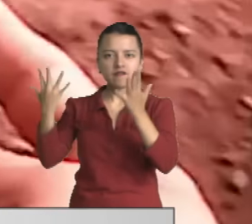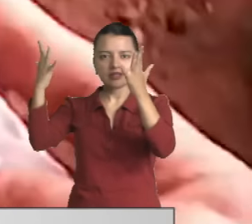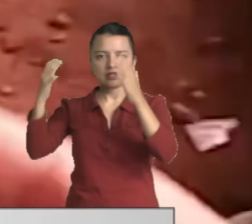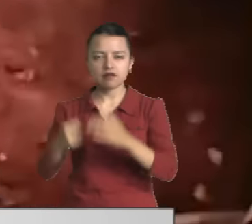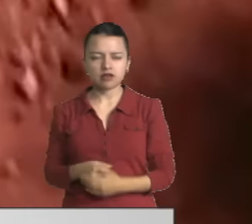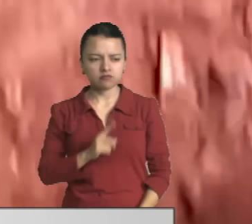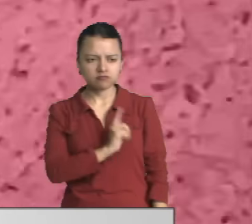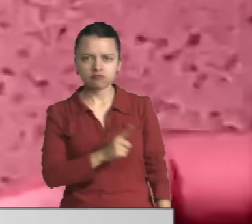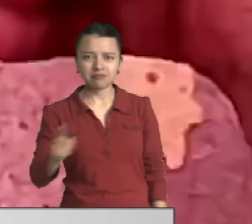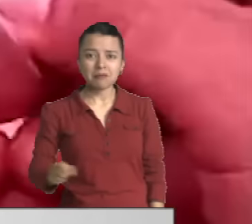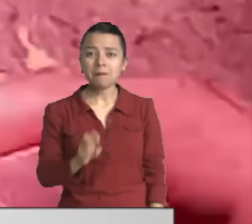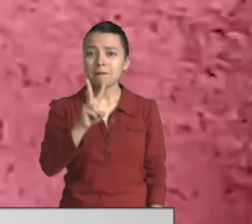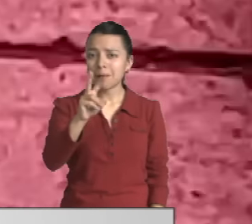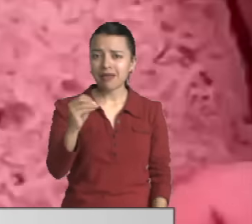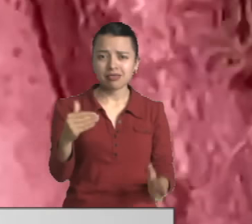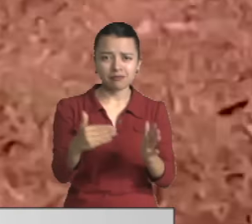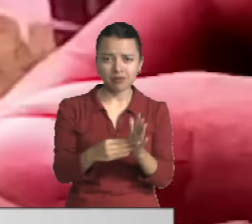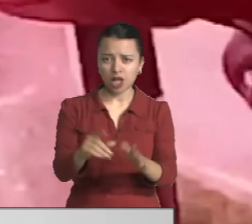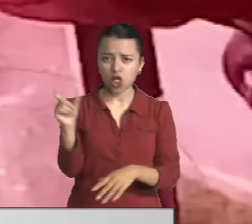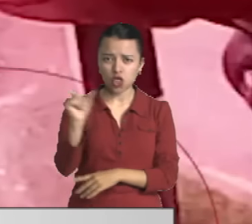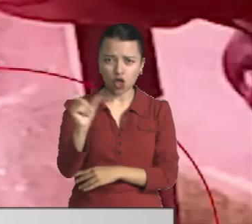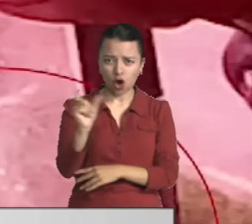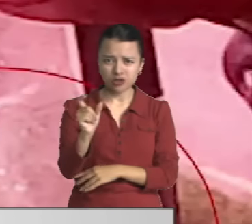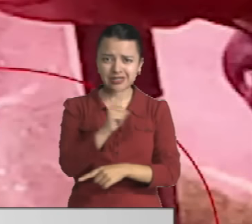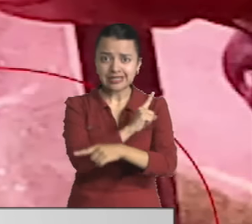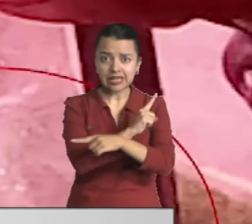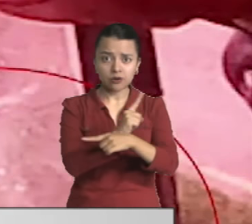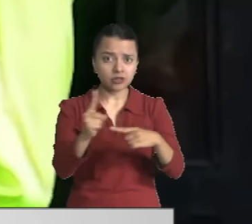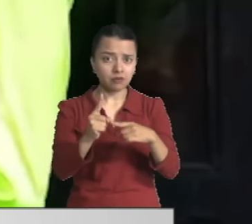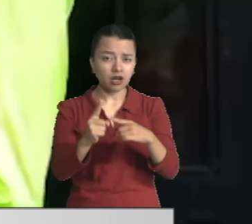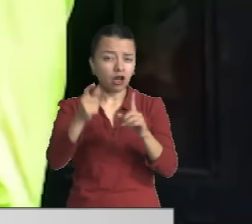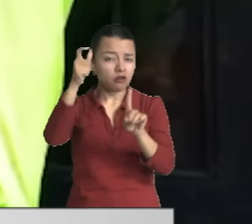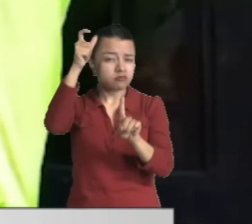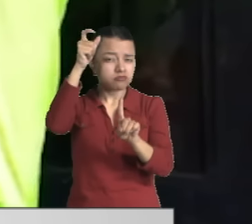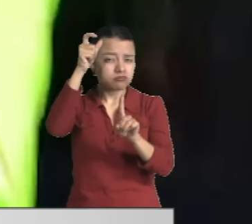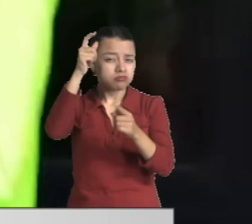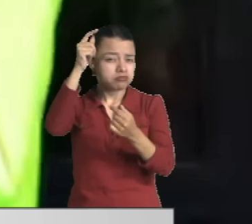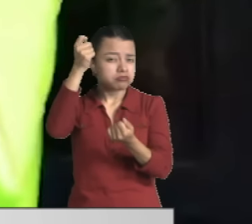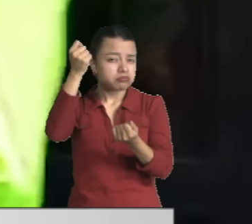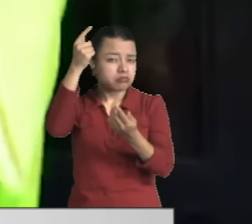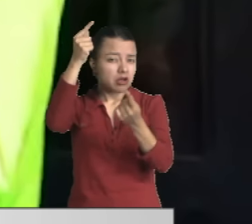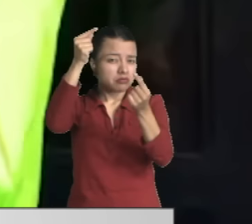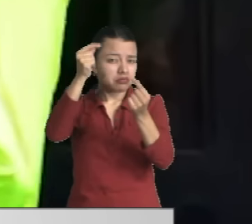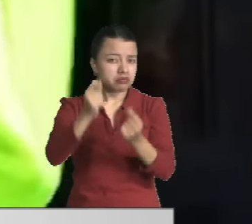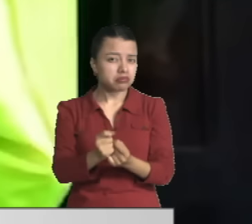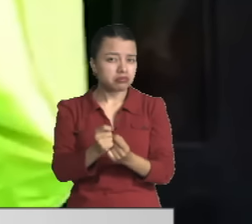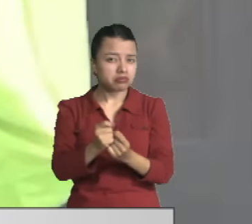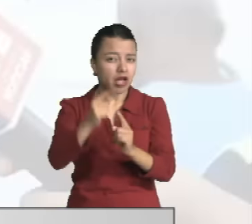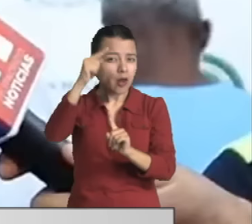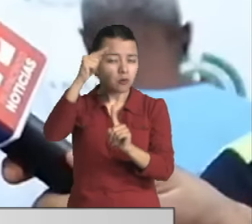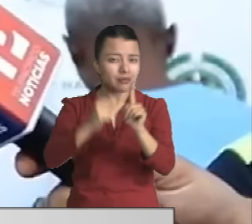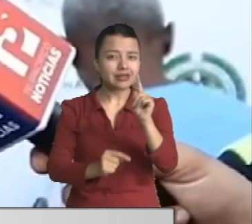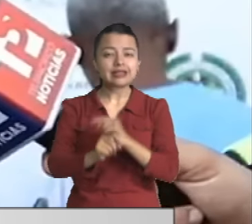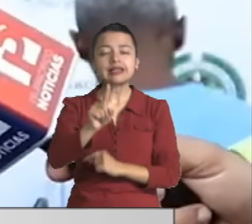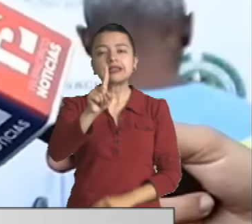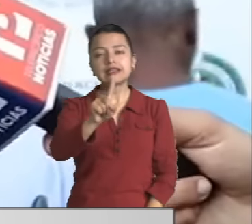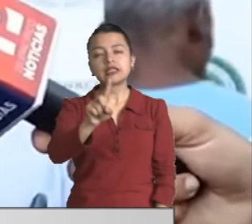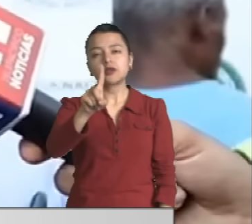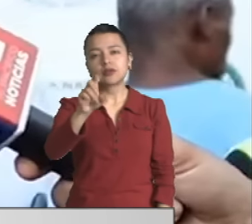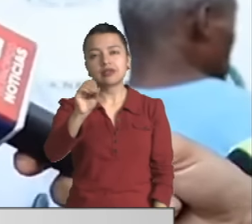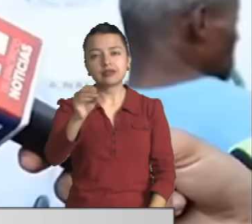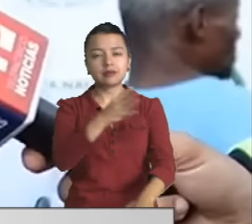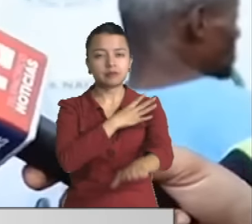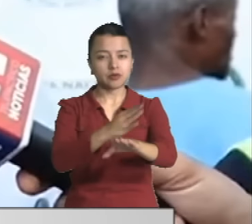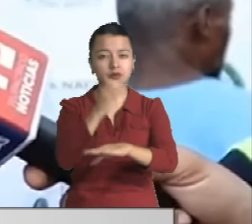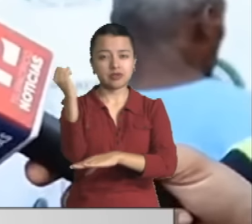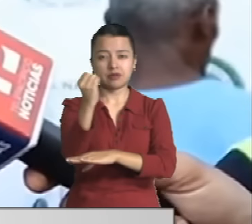20.000 dosis semanales, lo que le representaba ingresos criminales superiores a los 160 millones de pesos mensuales. 9 capturas por